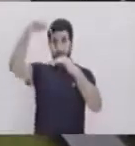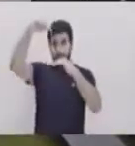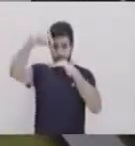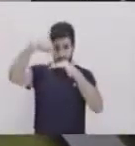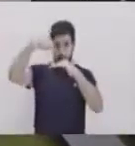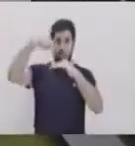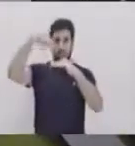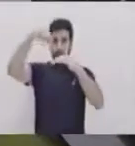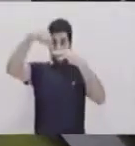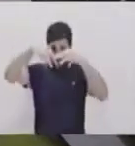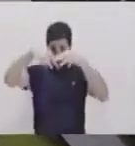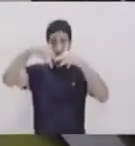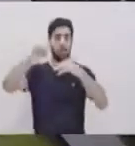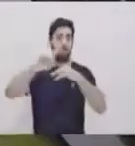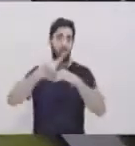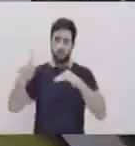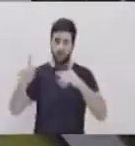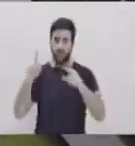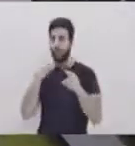colocamos.